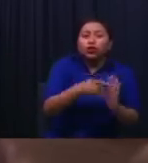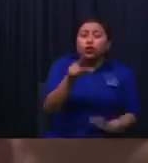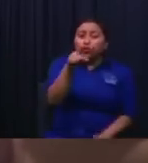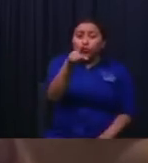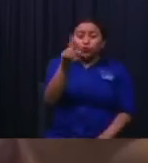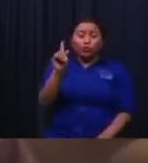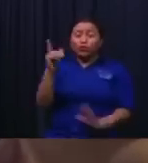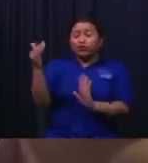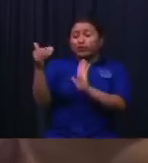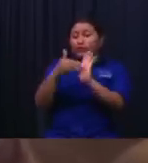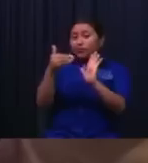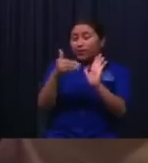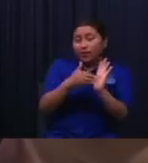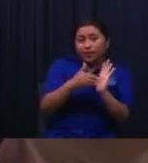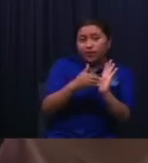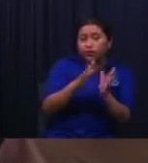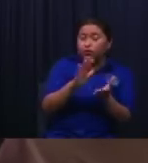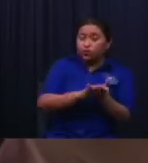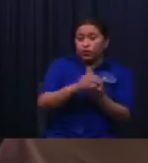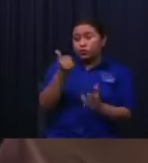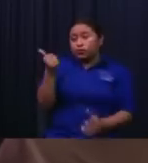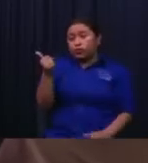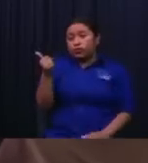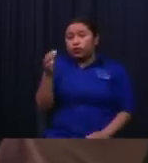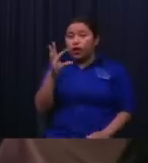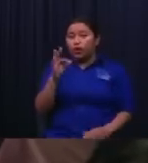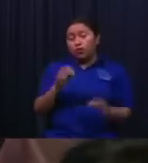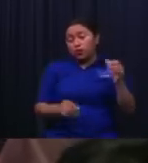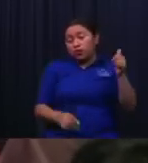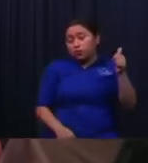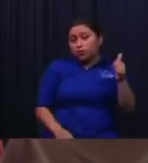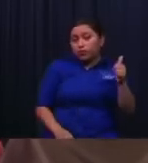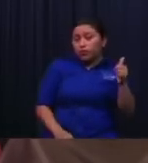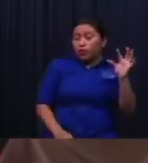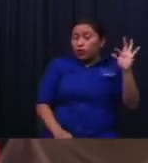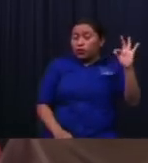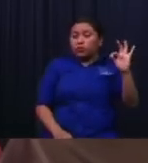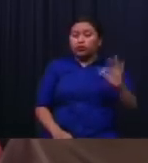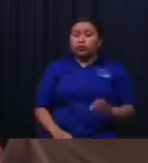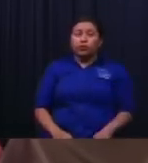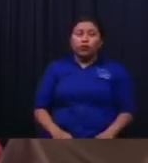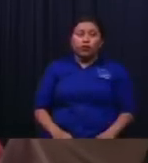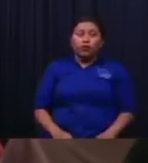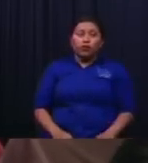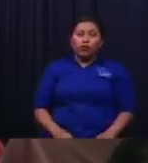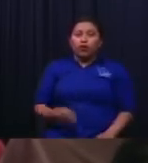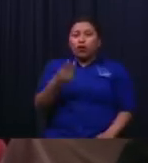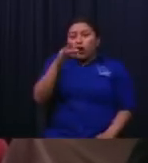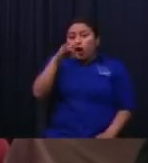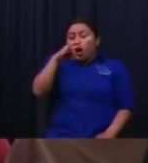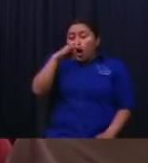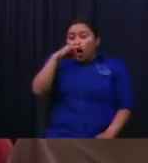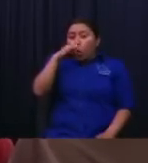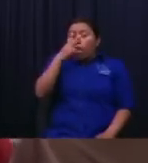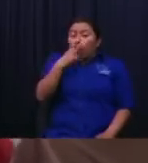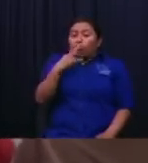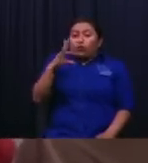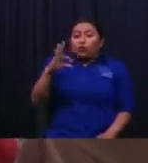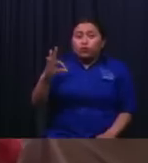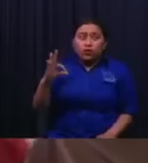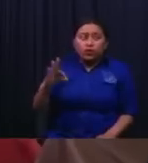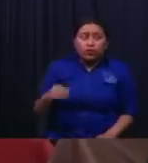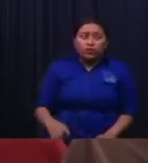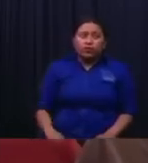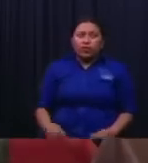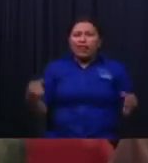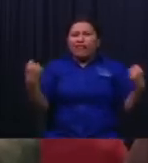O a un hijo. O a un amigo. A un hermano. Y aquí tenía que explicar, hermano, todavía